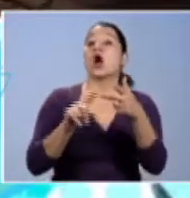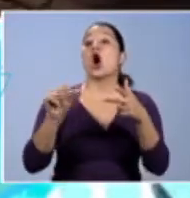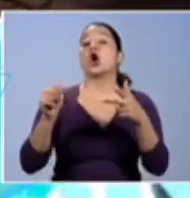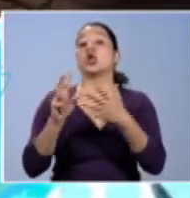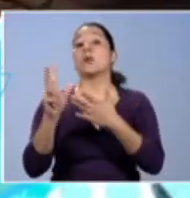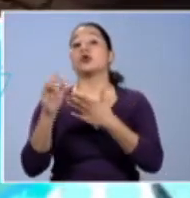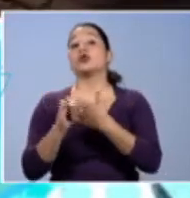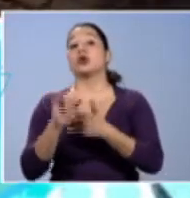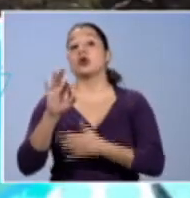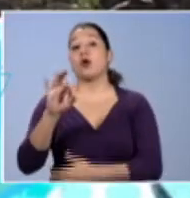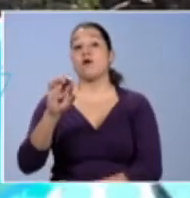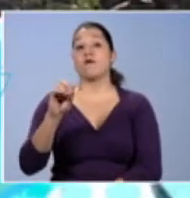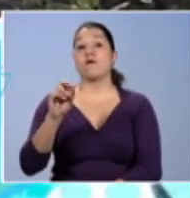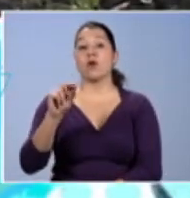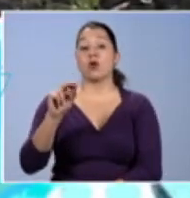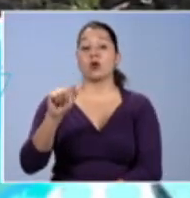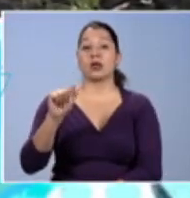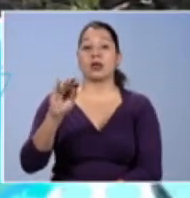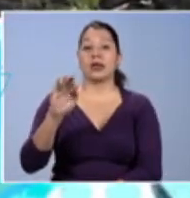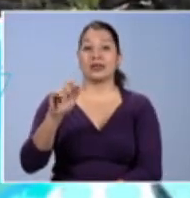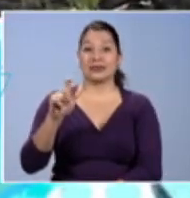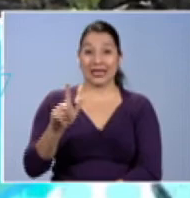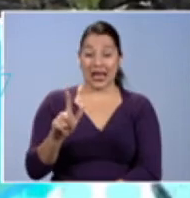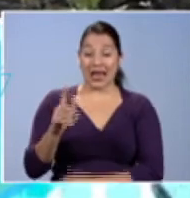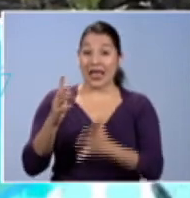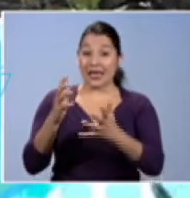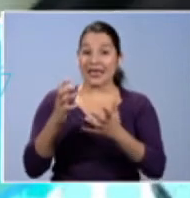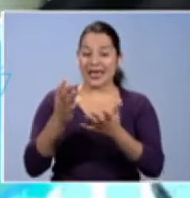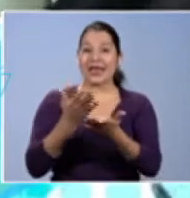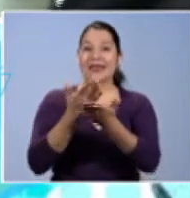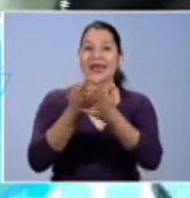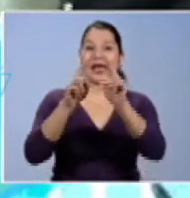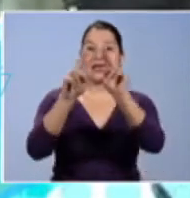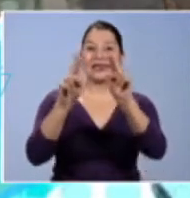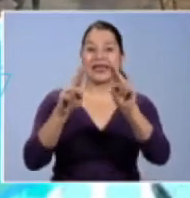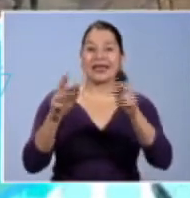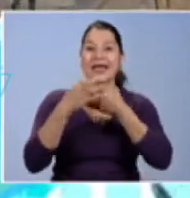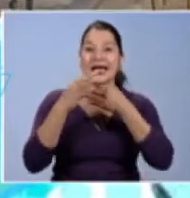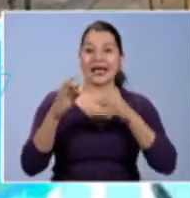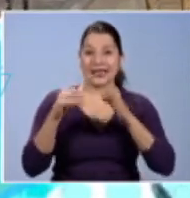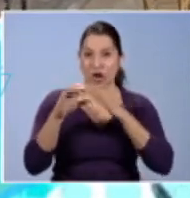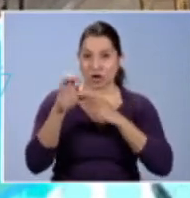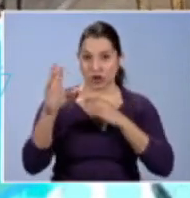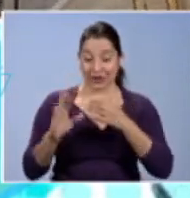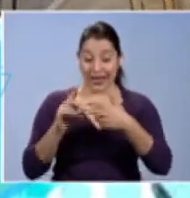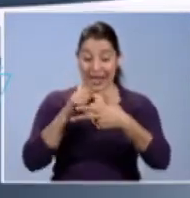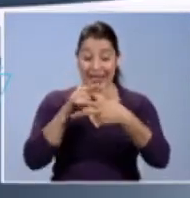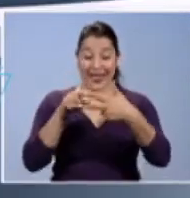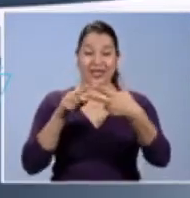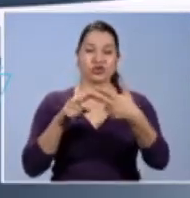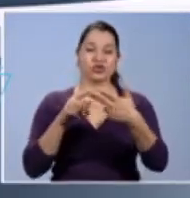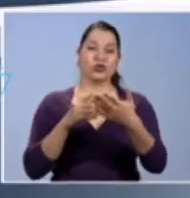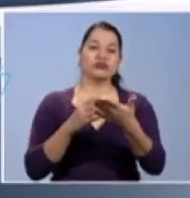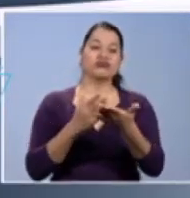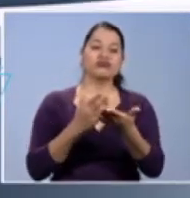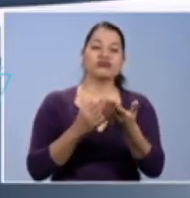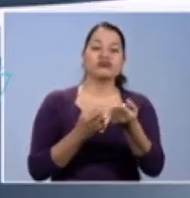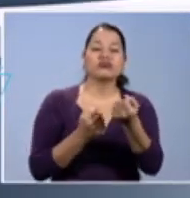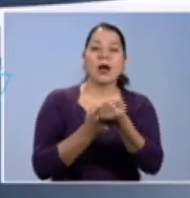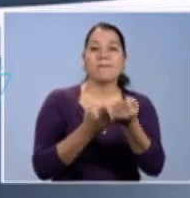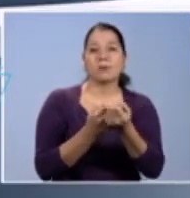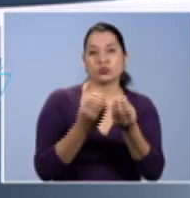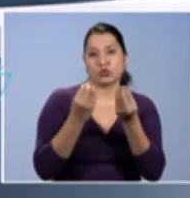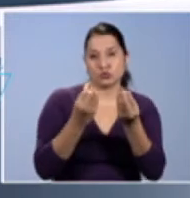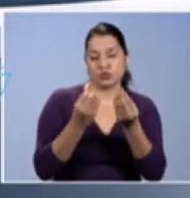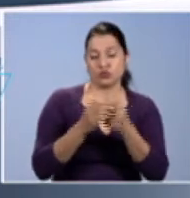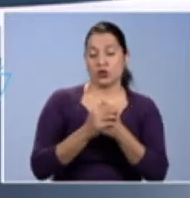Fonatel también que lo que prevé es dar internet gratuito a nivel nacional. Entonces, todos esos factores influyen mucho. No, José, bueno, no sé si en la